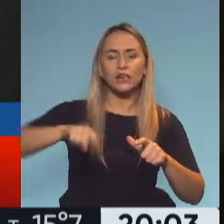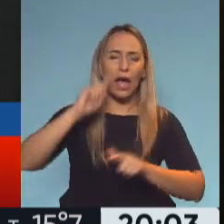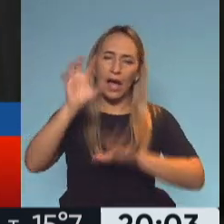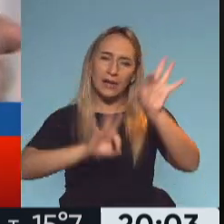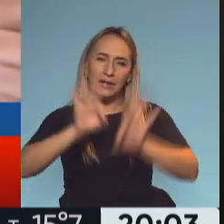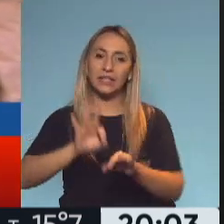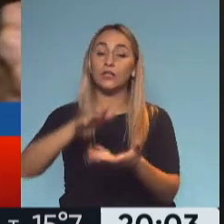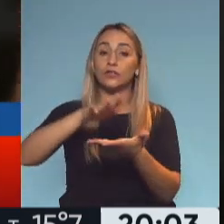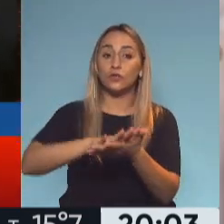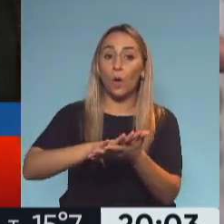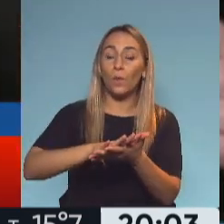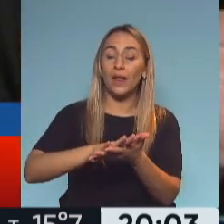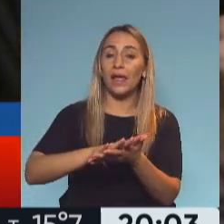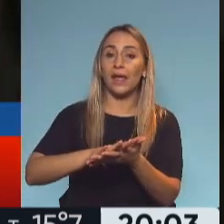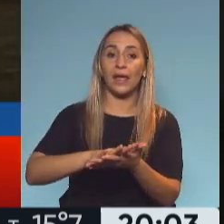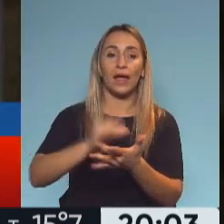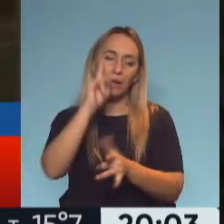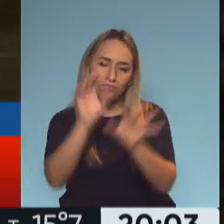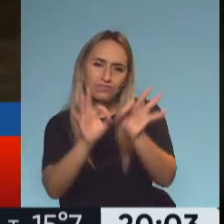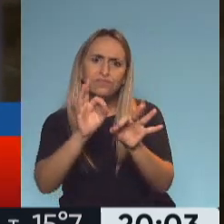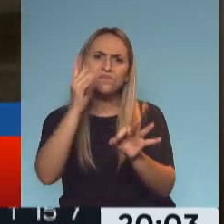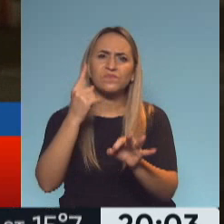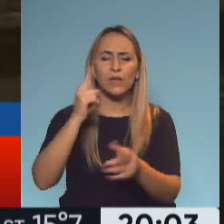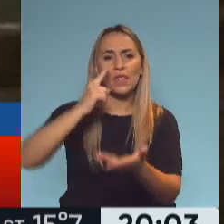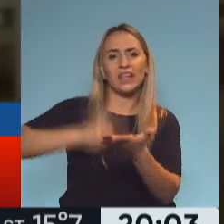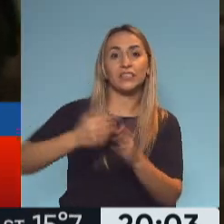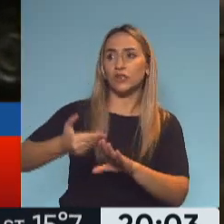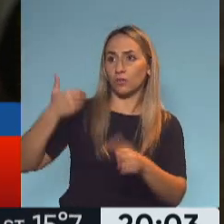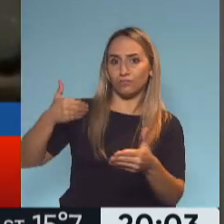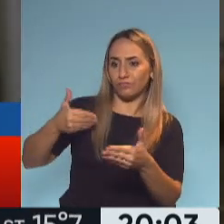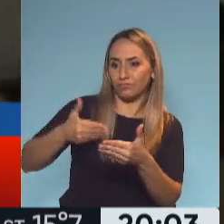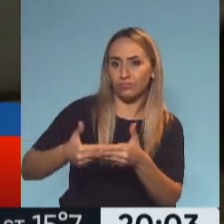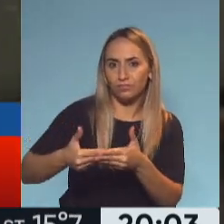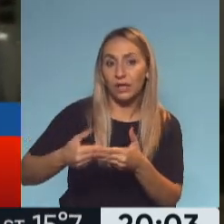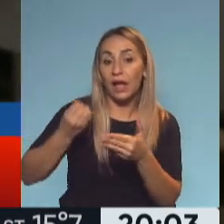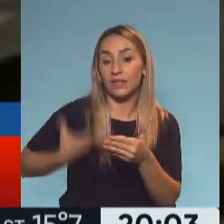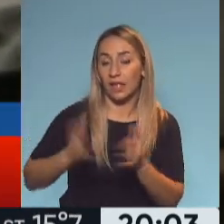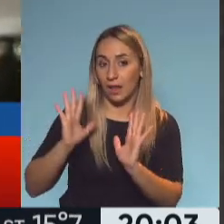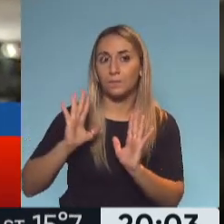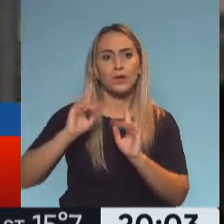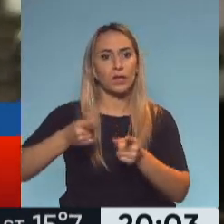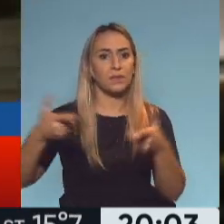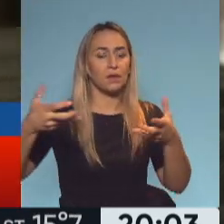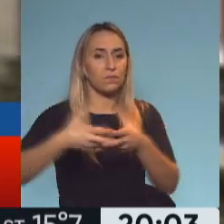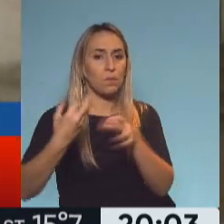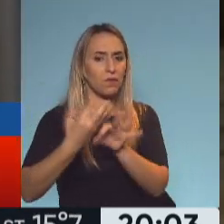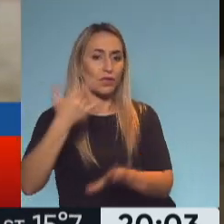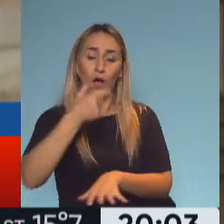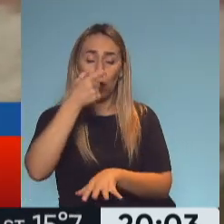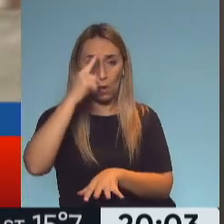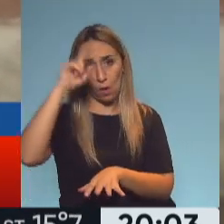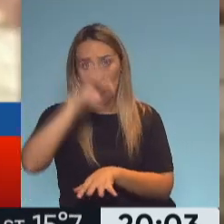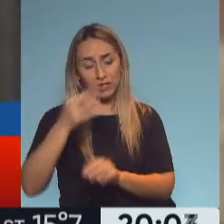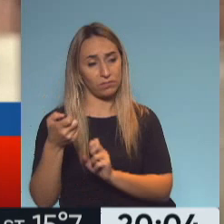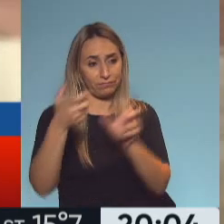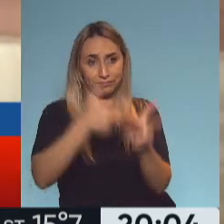medidas tomadas hasta el momento, pero también donde los expertos justamente dan su opinión al gobierno sobre las medidas a